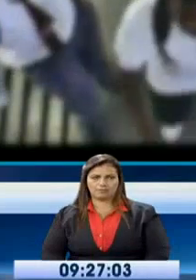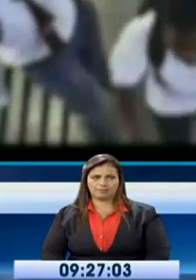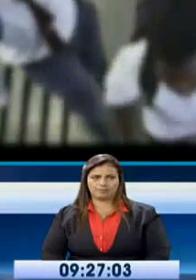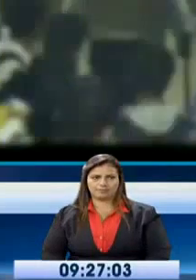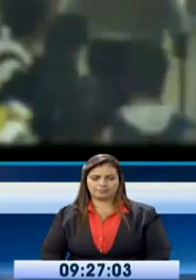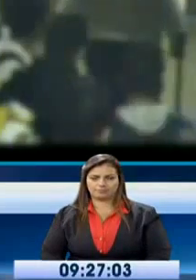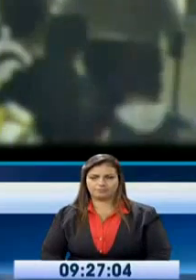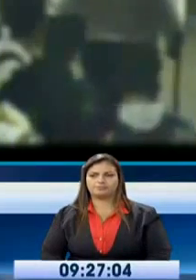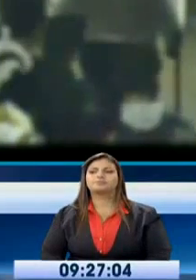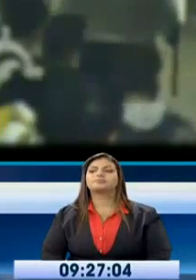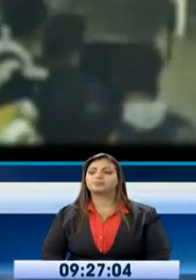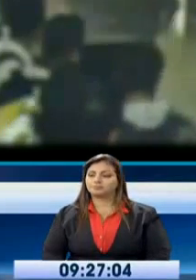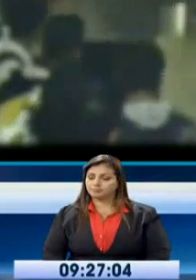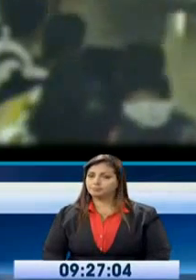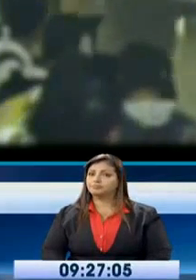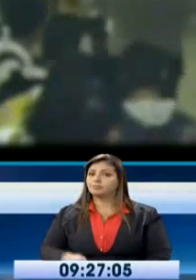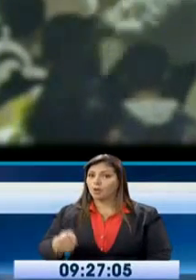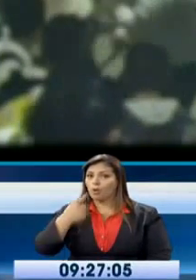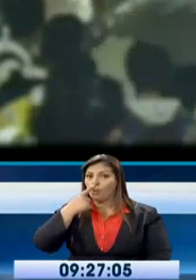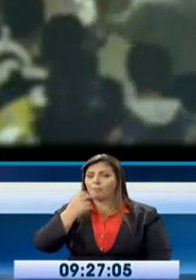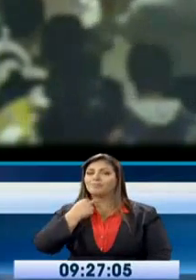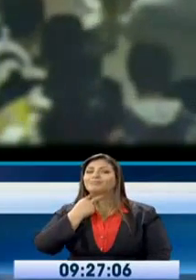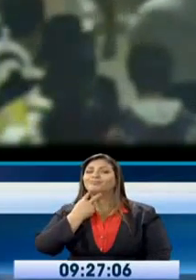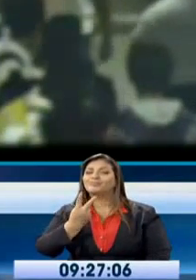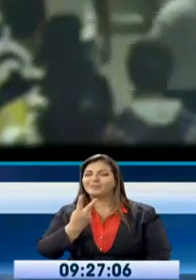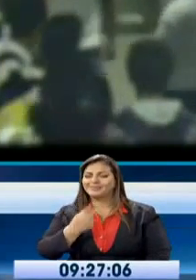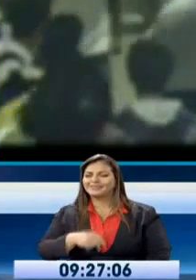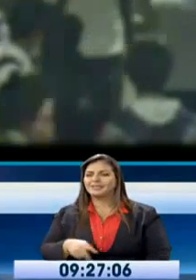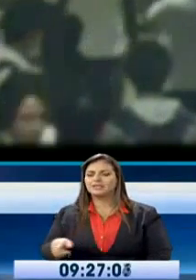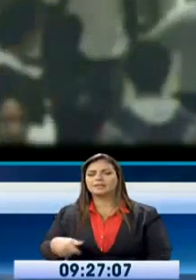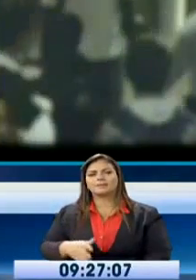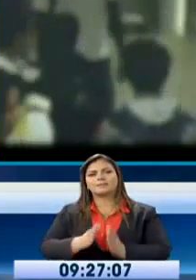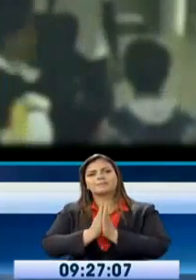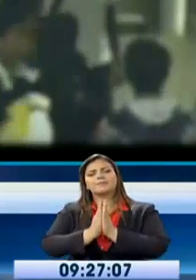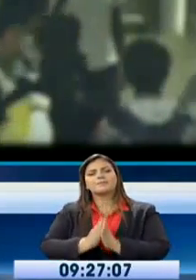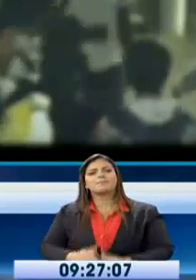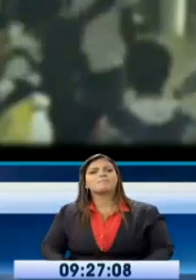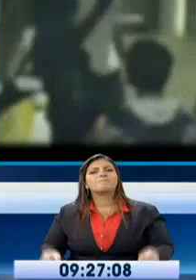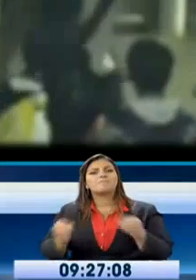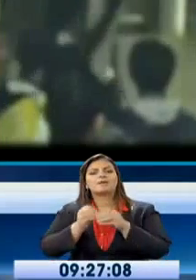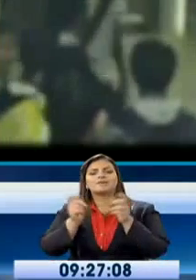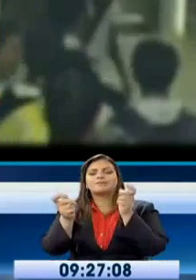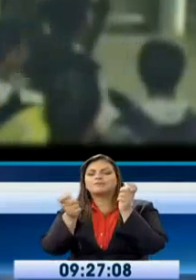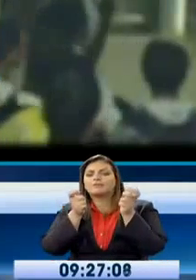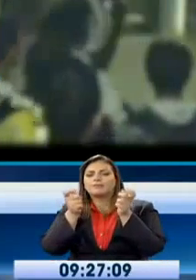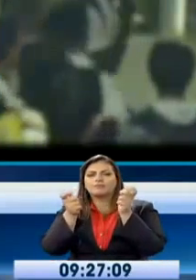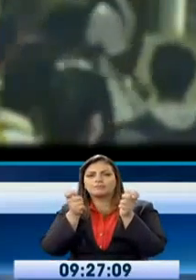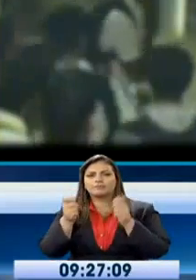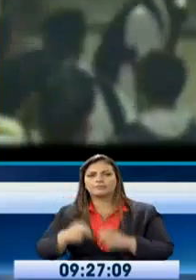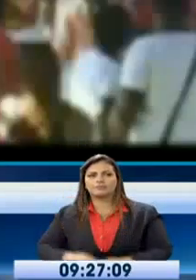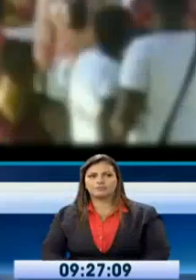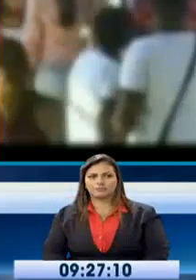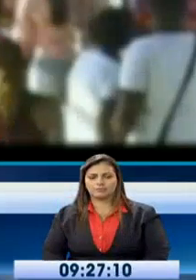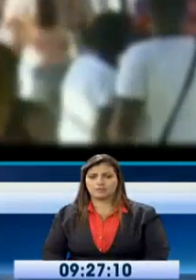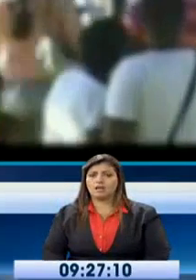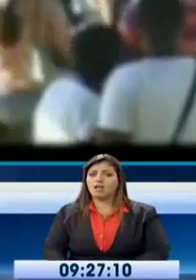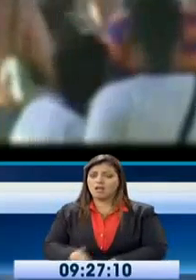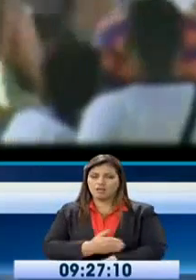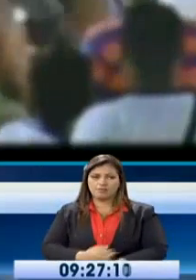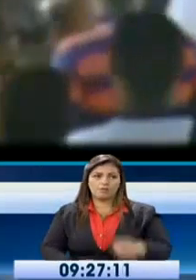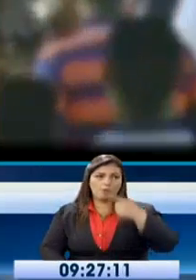está pidiendo es más resguardo aquí en la parada de la Metrovía. Y en los enlaces anteriores escuchábamos también a muchos